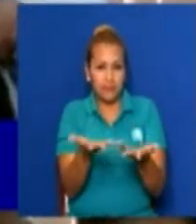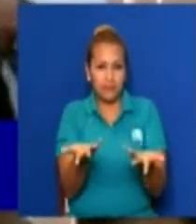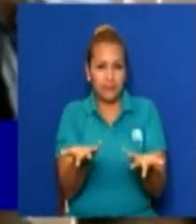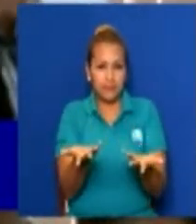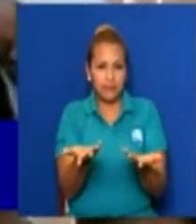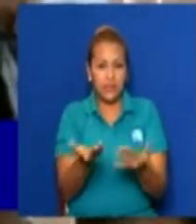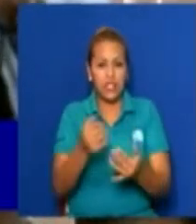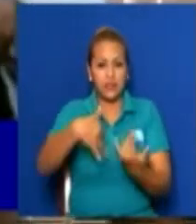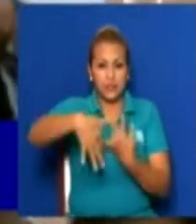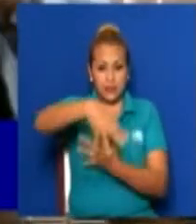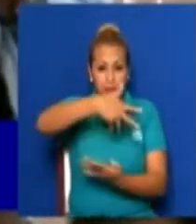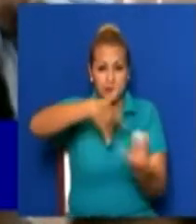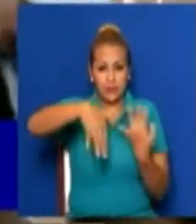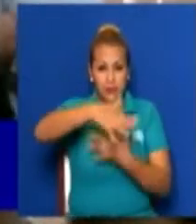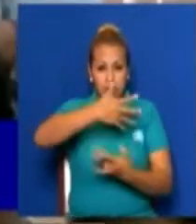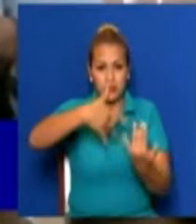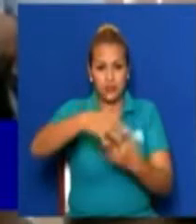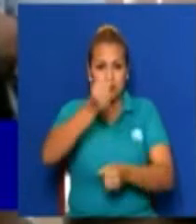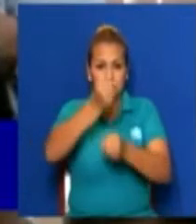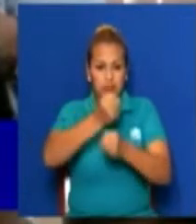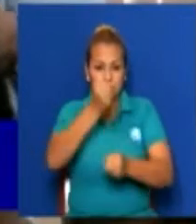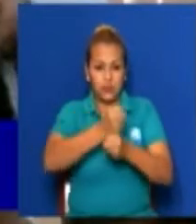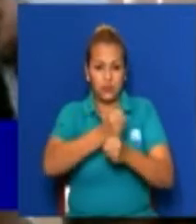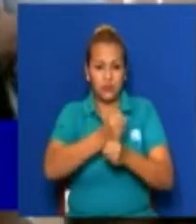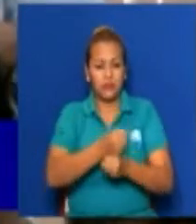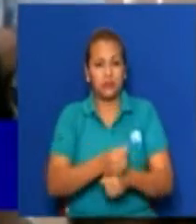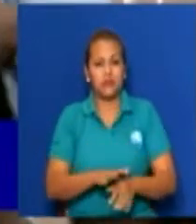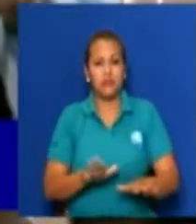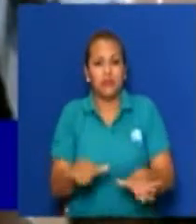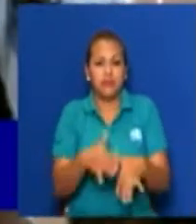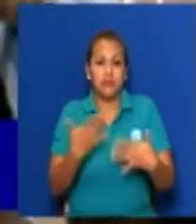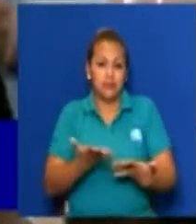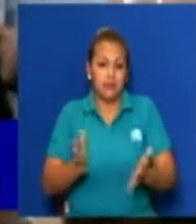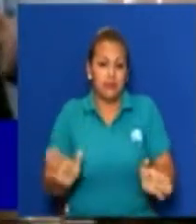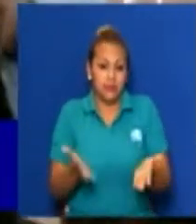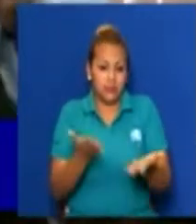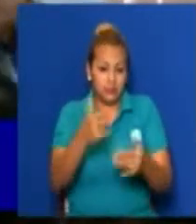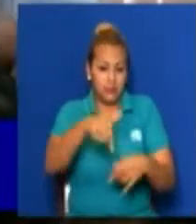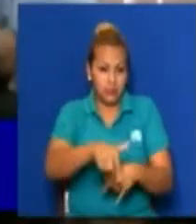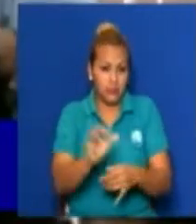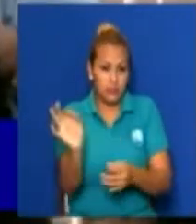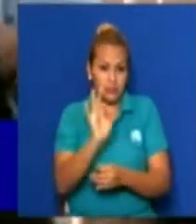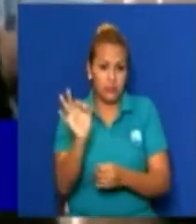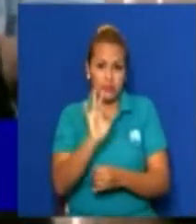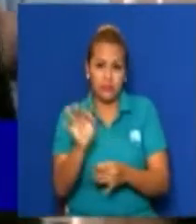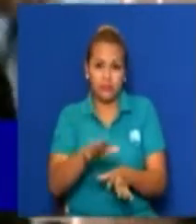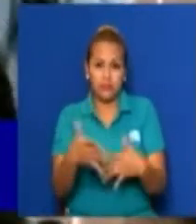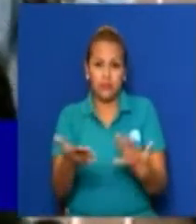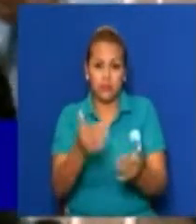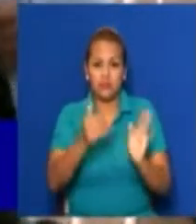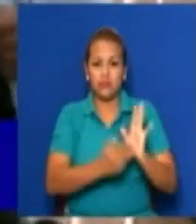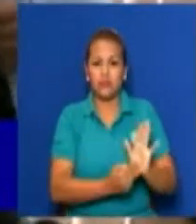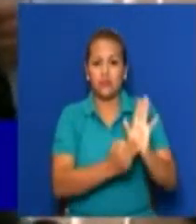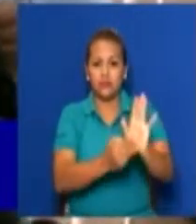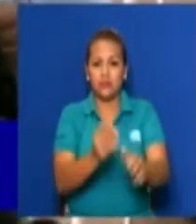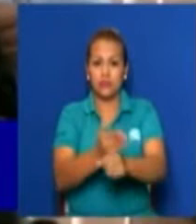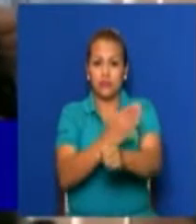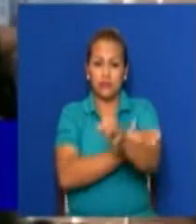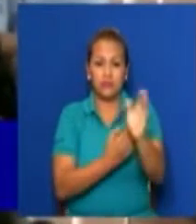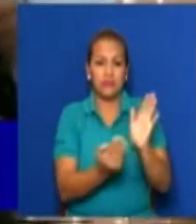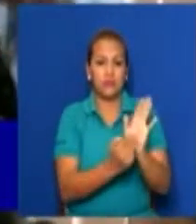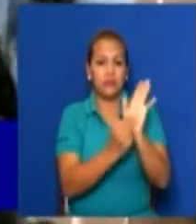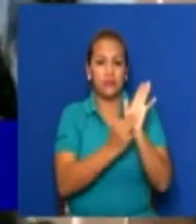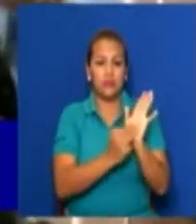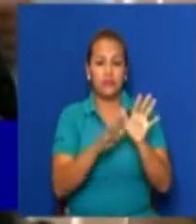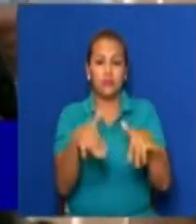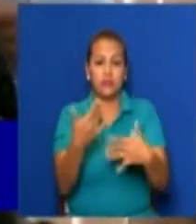la relación laboral tercerizada, que el movimiento sindical ha presentado ante el Parlamento Nacional desde